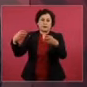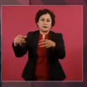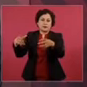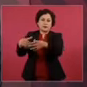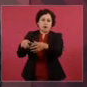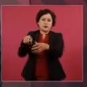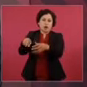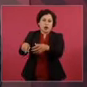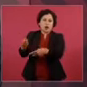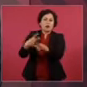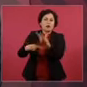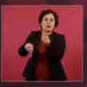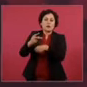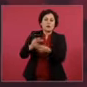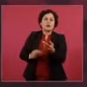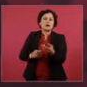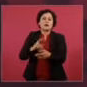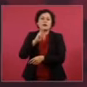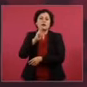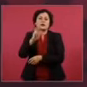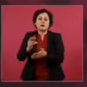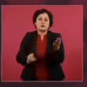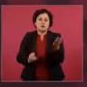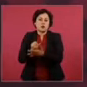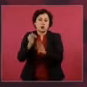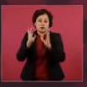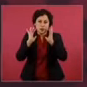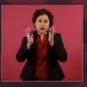resolver. O sea, creo